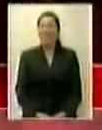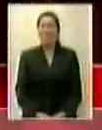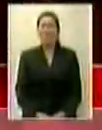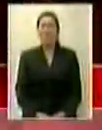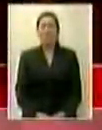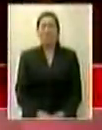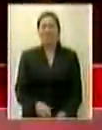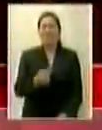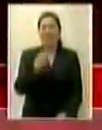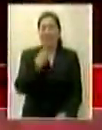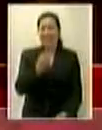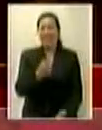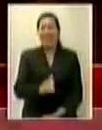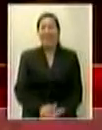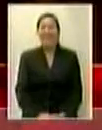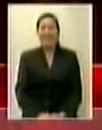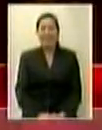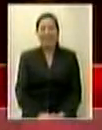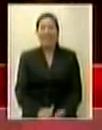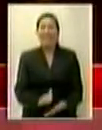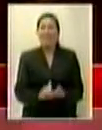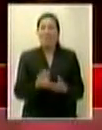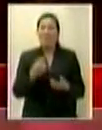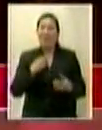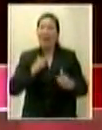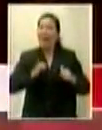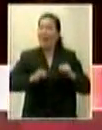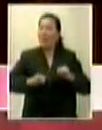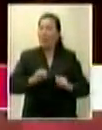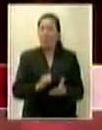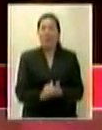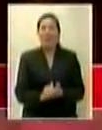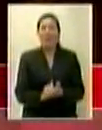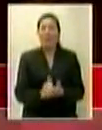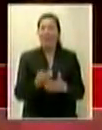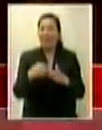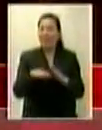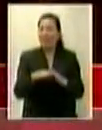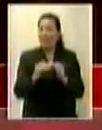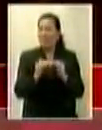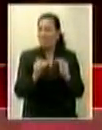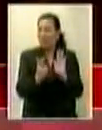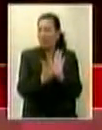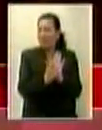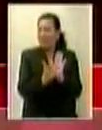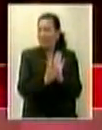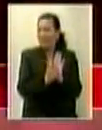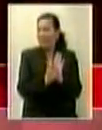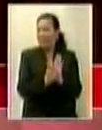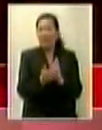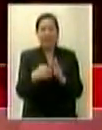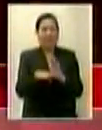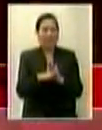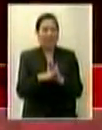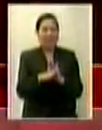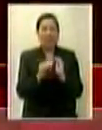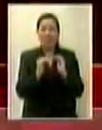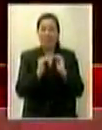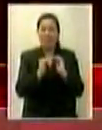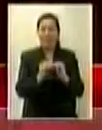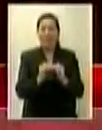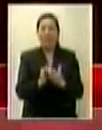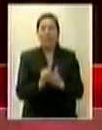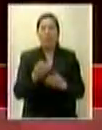Quiero manifestarles que estamos actuando absolutamente dentro del marco de la ley, dentro de los límites que la